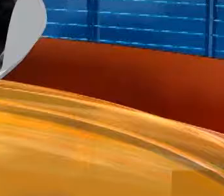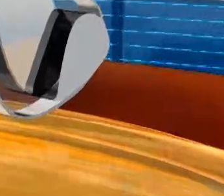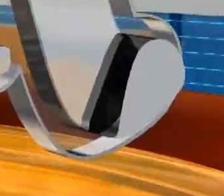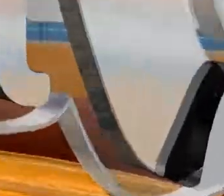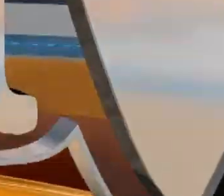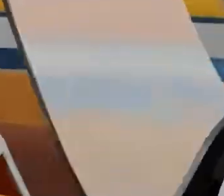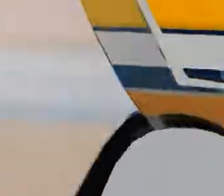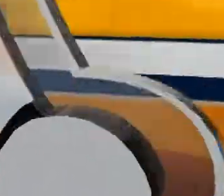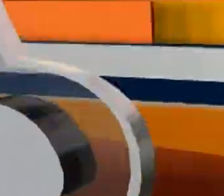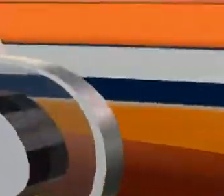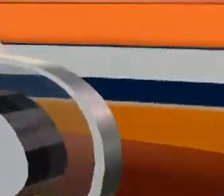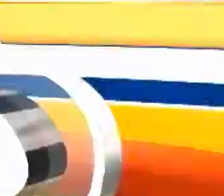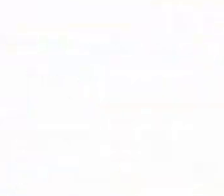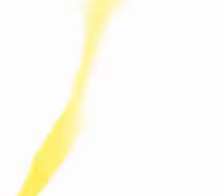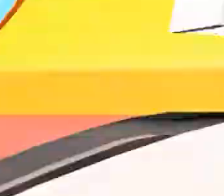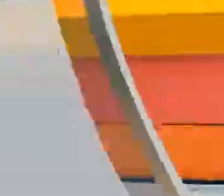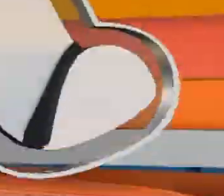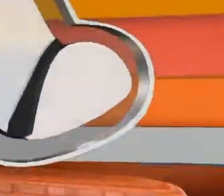Noticias, Canal I.